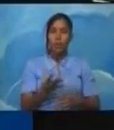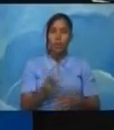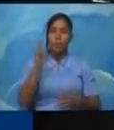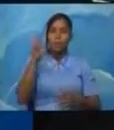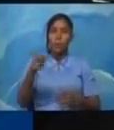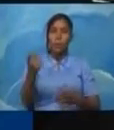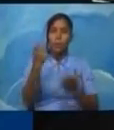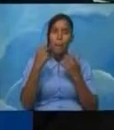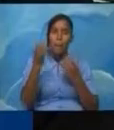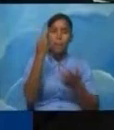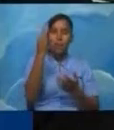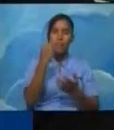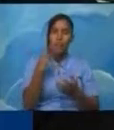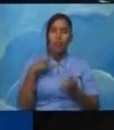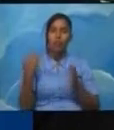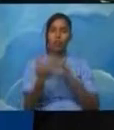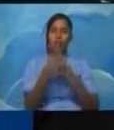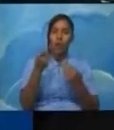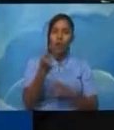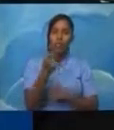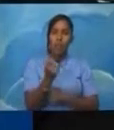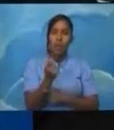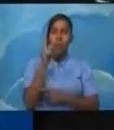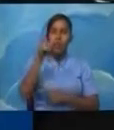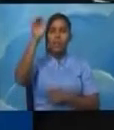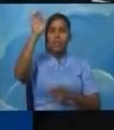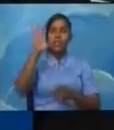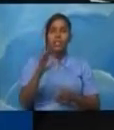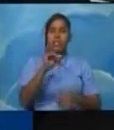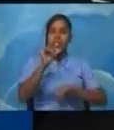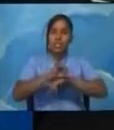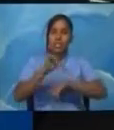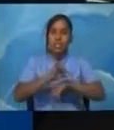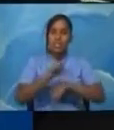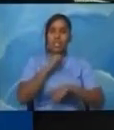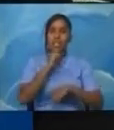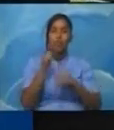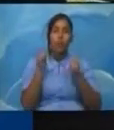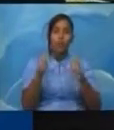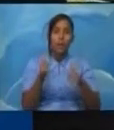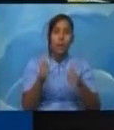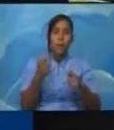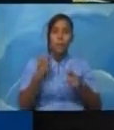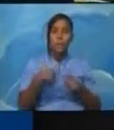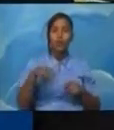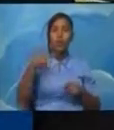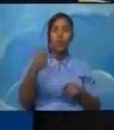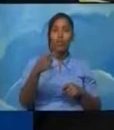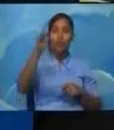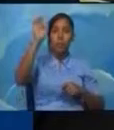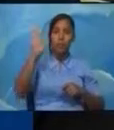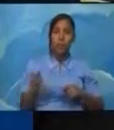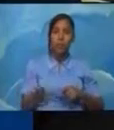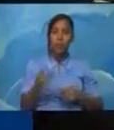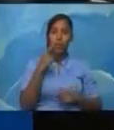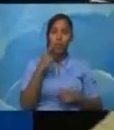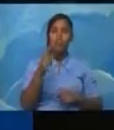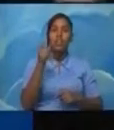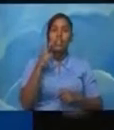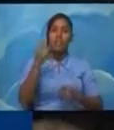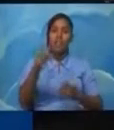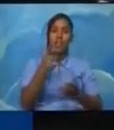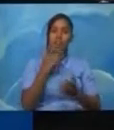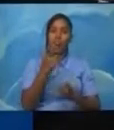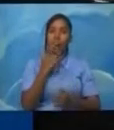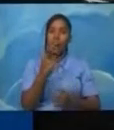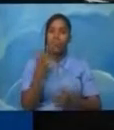me predica contra los diezmos, no, esa iglesia a mí es chévere, pero cuando el pastor saca el látigo y le da un reclamo, yo